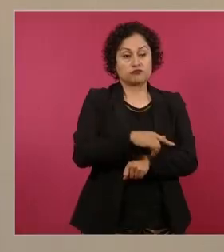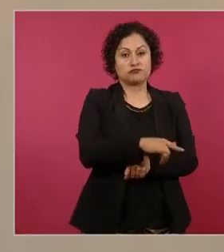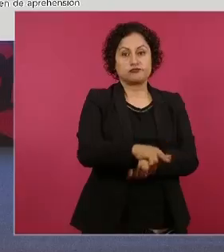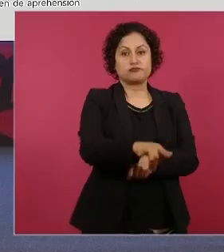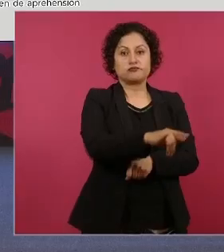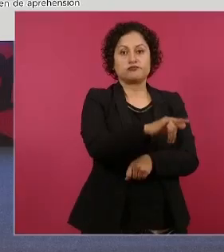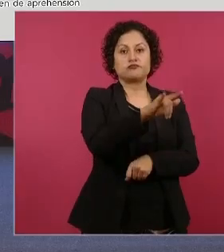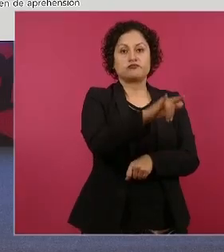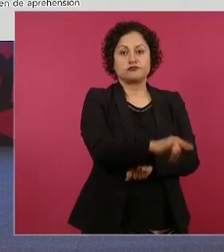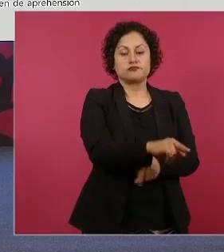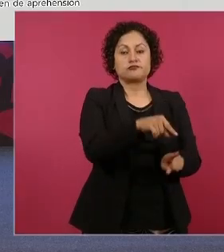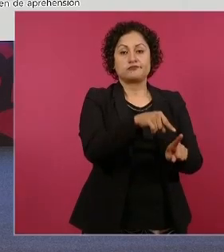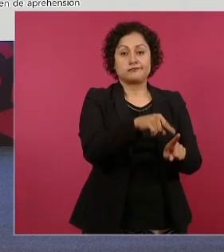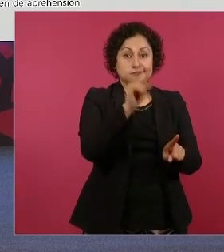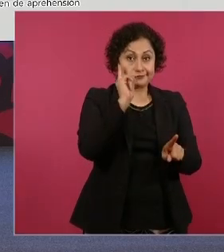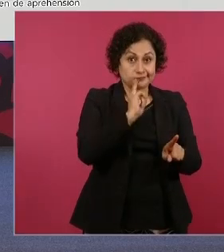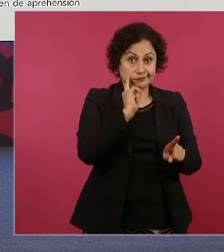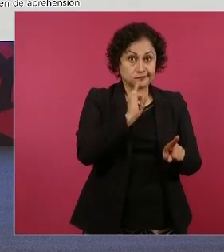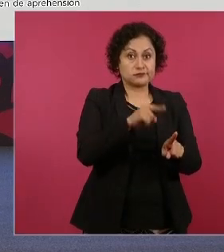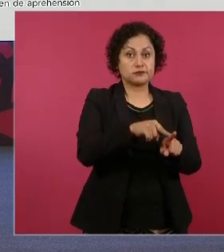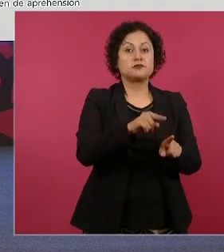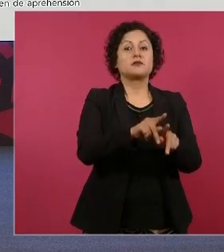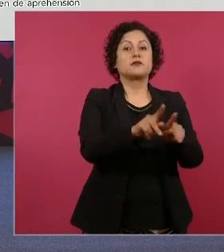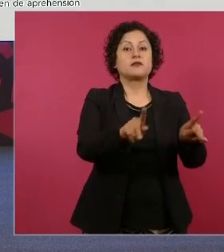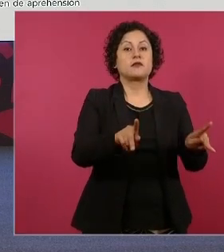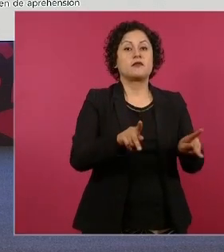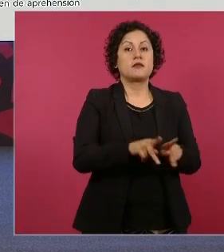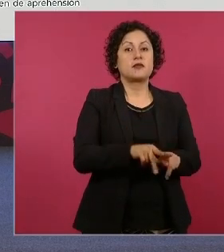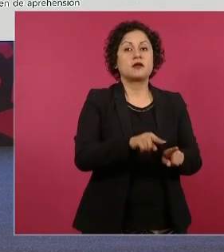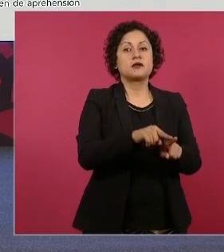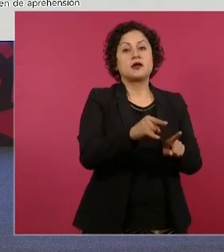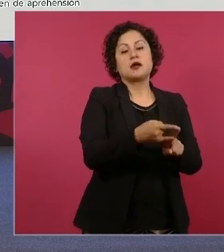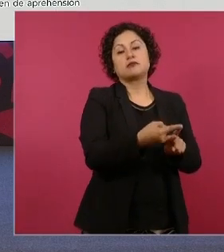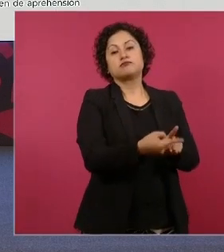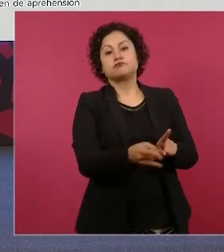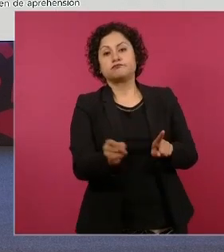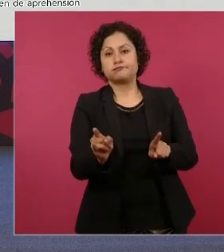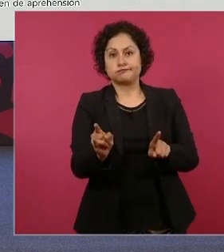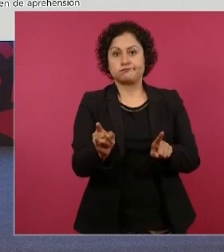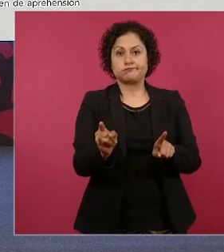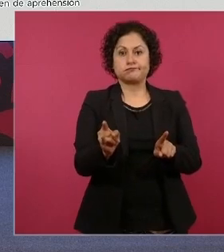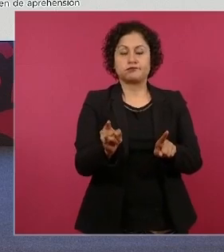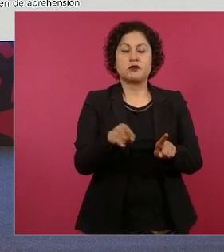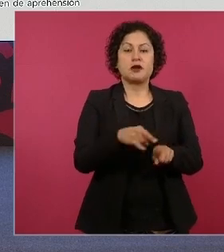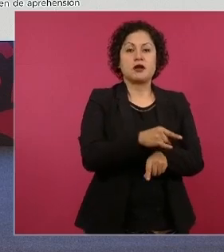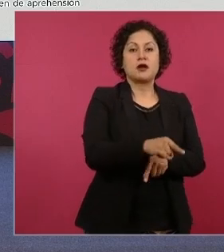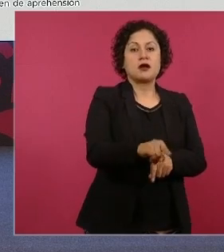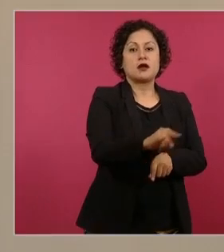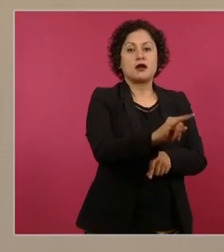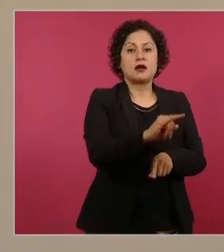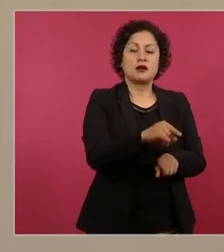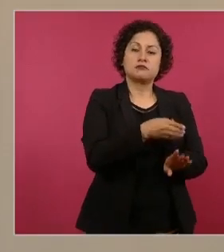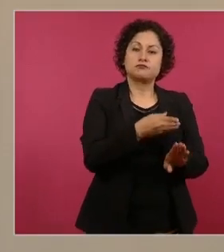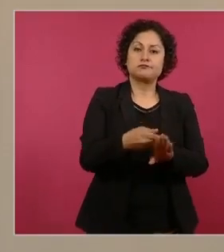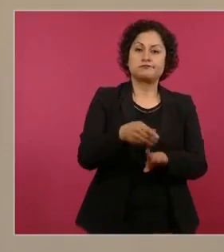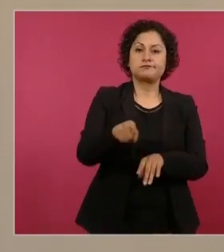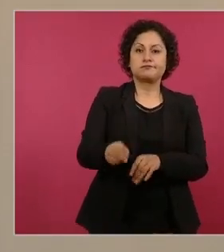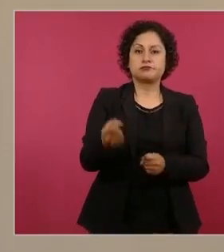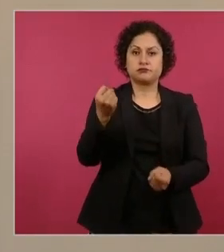Brisa, Edith N. accidentalmente golpeó el espejo lateral izquierdo de un vehículo Audi en el que